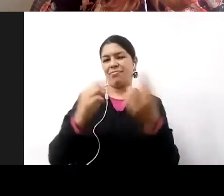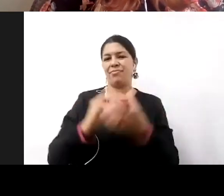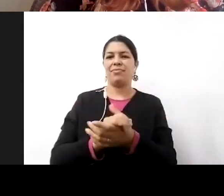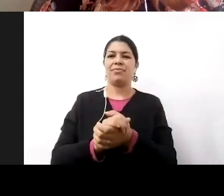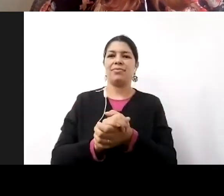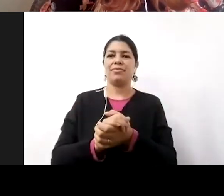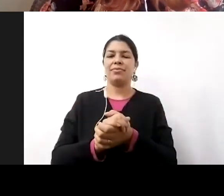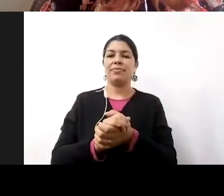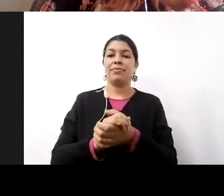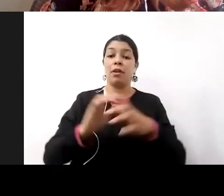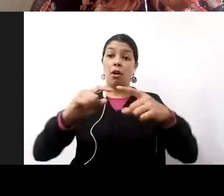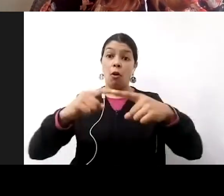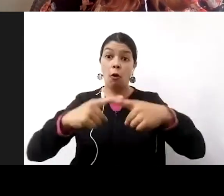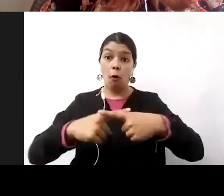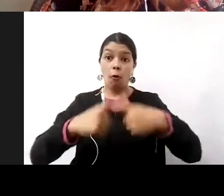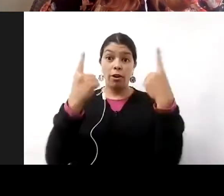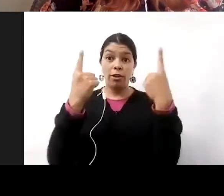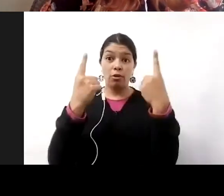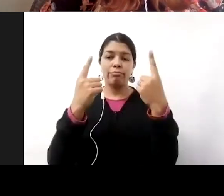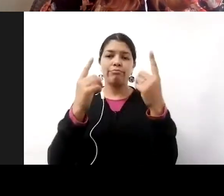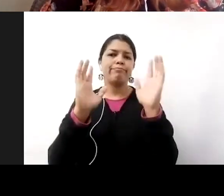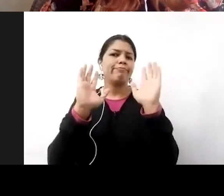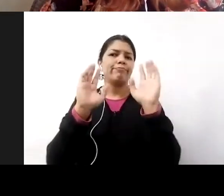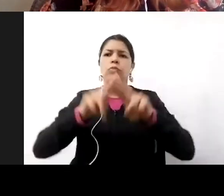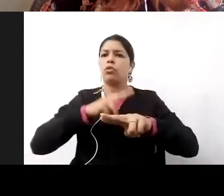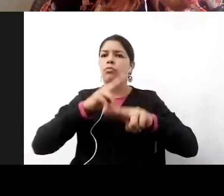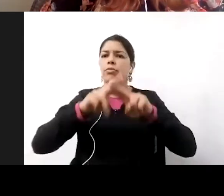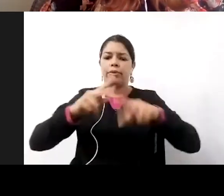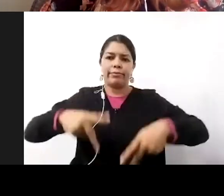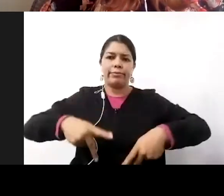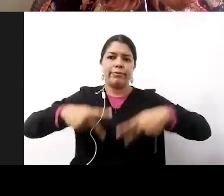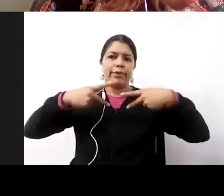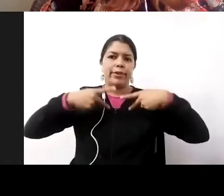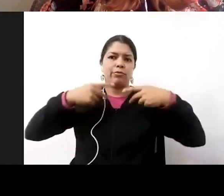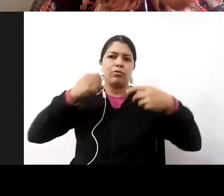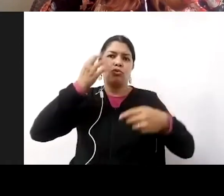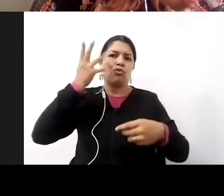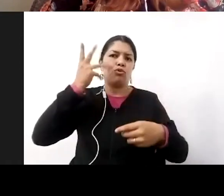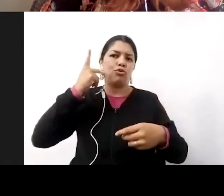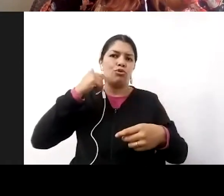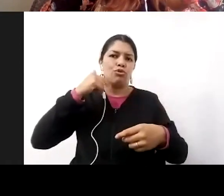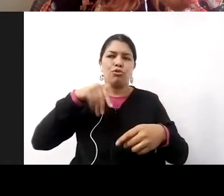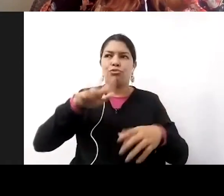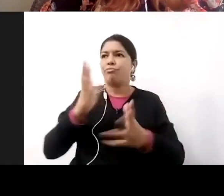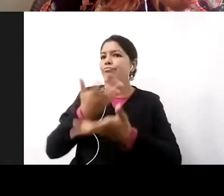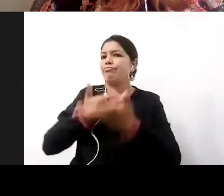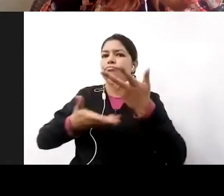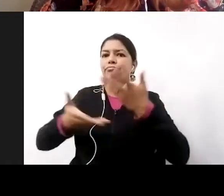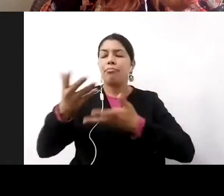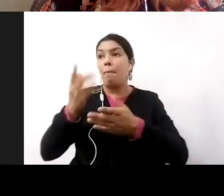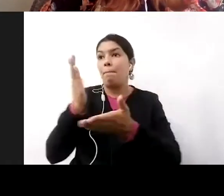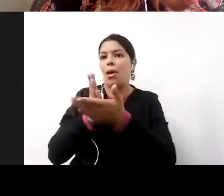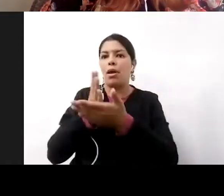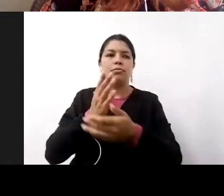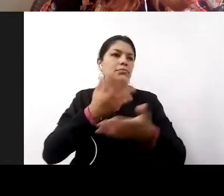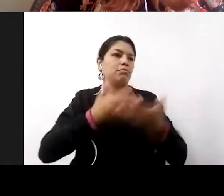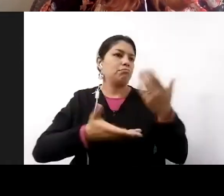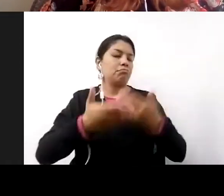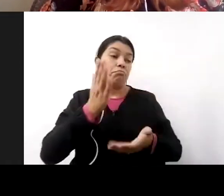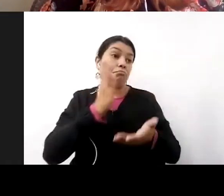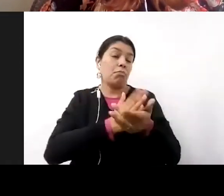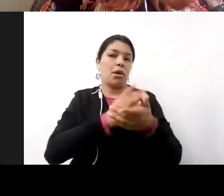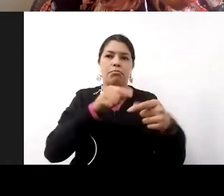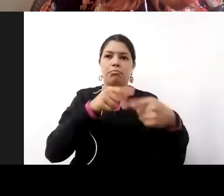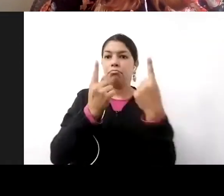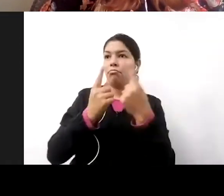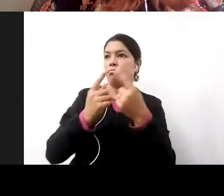Los conflictos hacen parte de nuestra vida cotidiana y la convivencia en general. Se puede decir que es